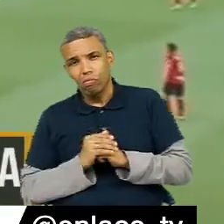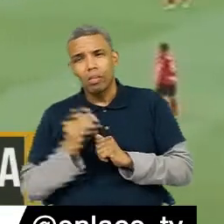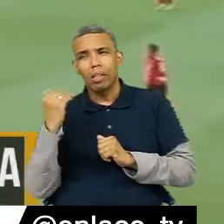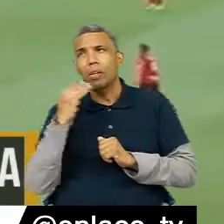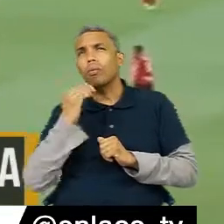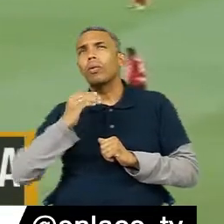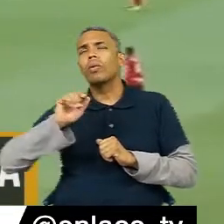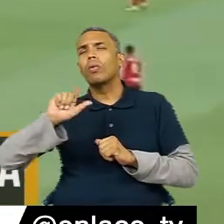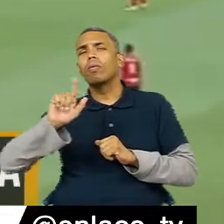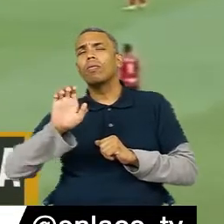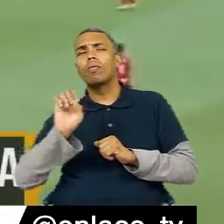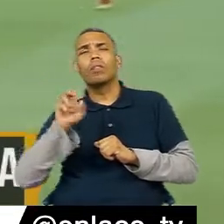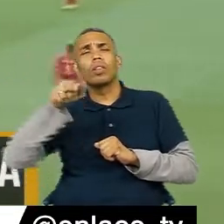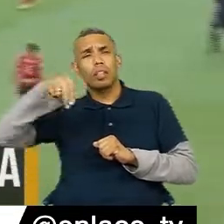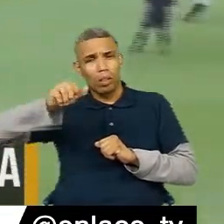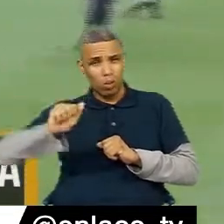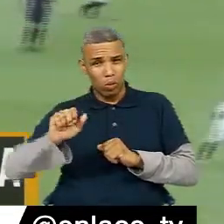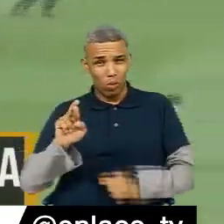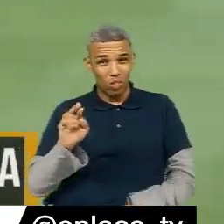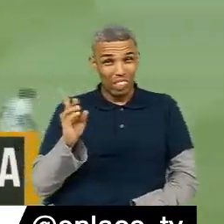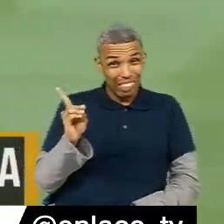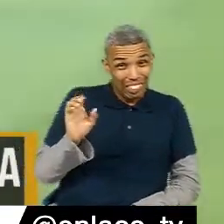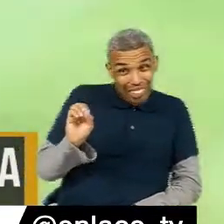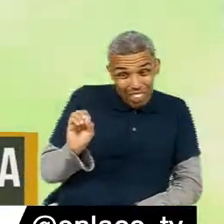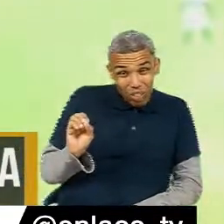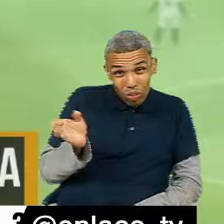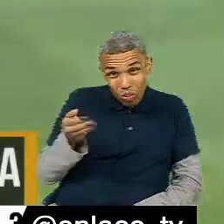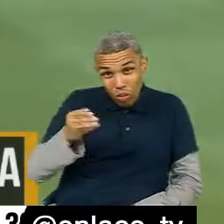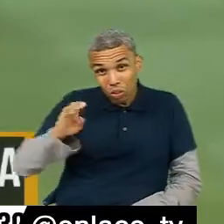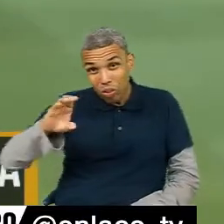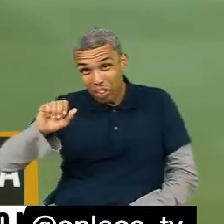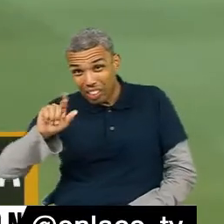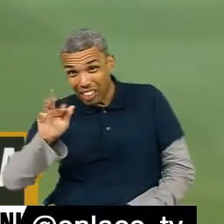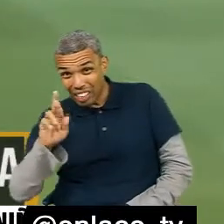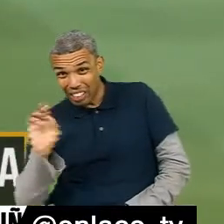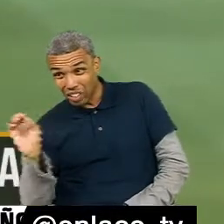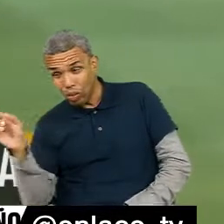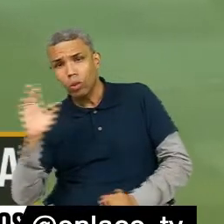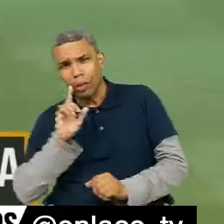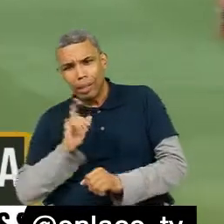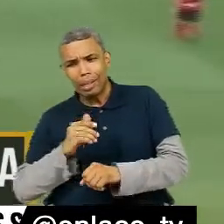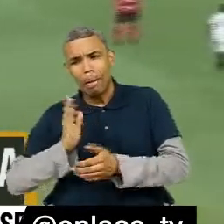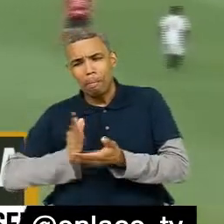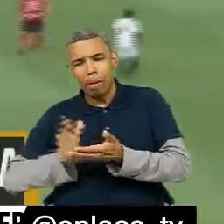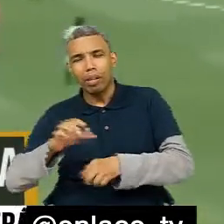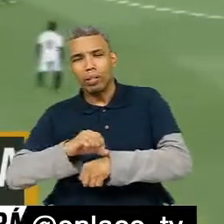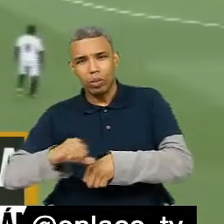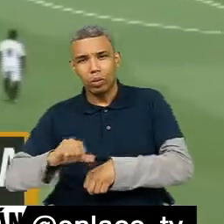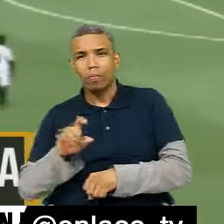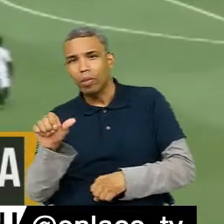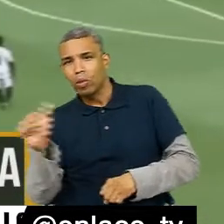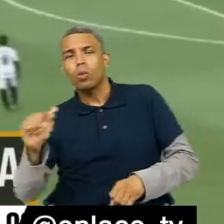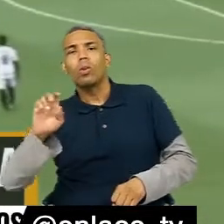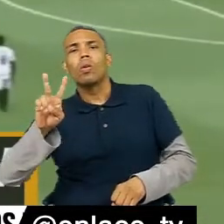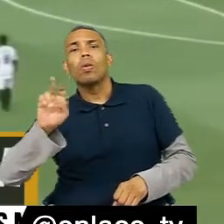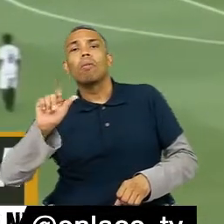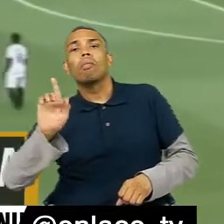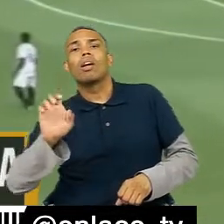Castro, que se fue de cirugía, y Juan David Valencia, que cumple 5 amarillas. De resto, todo